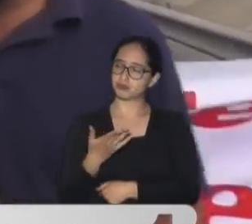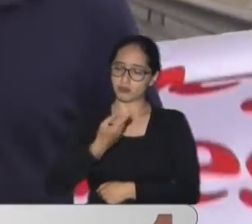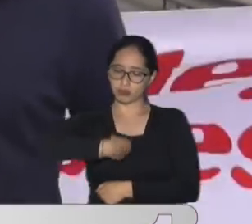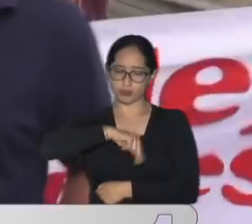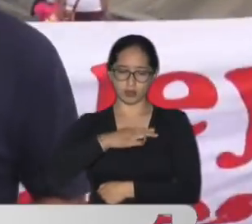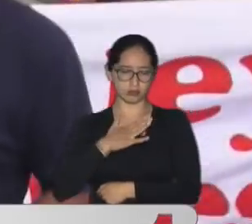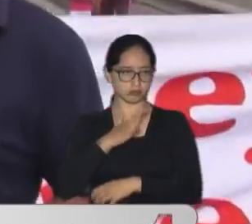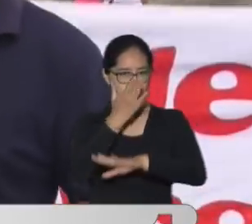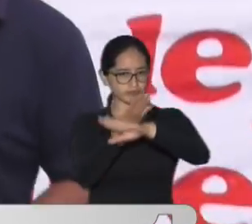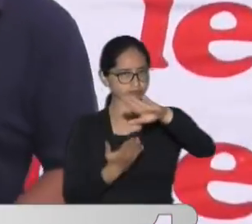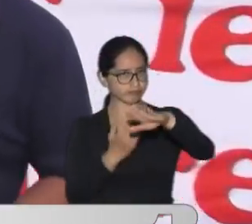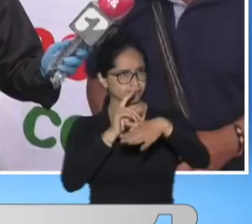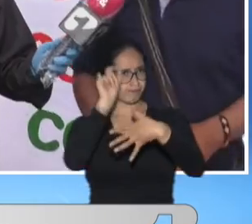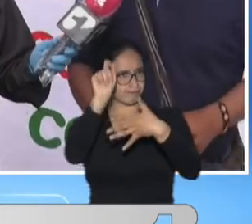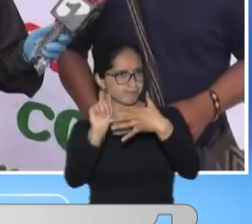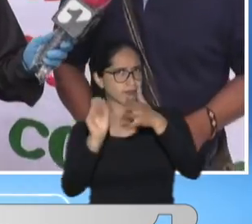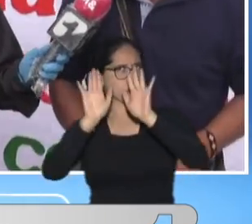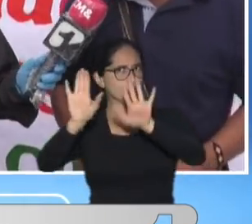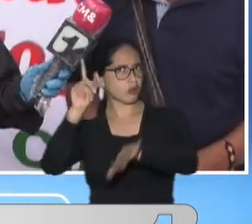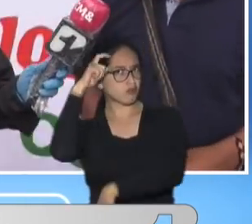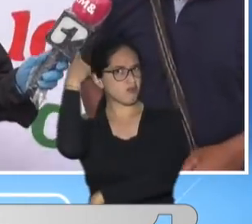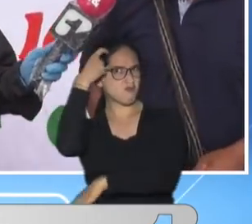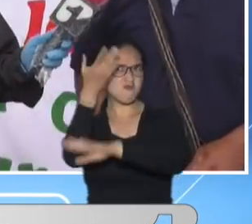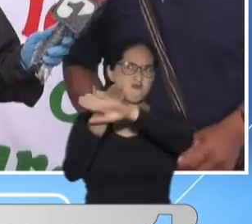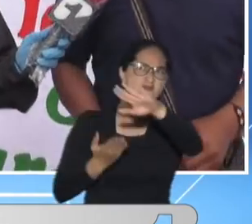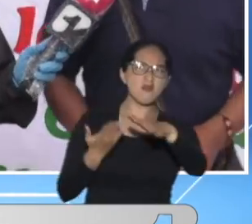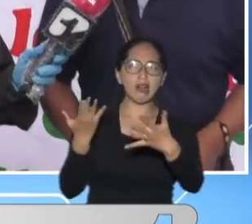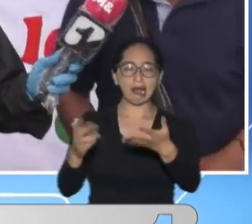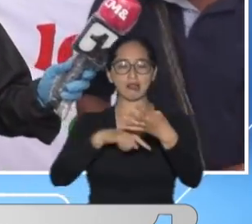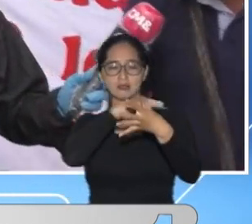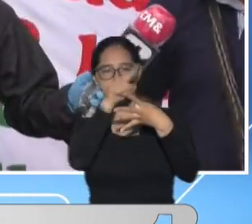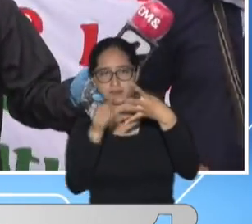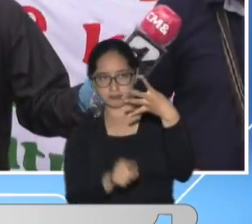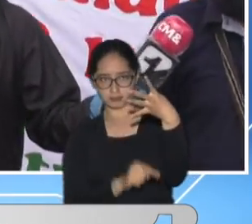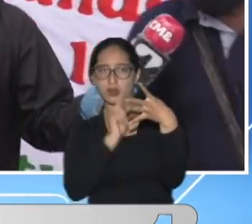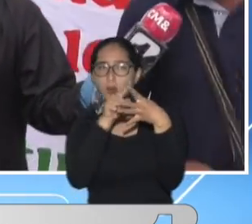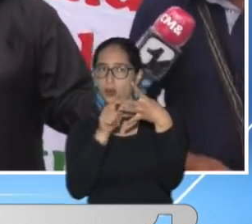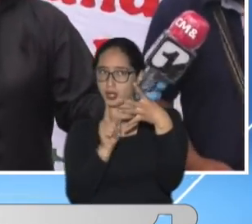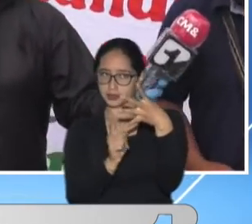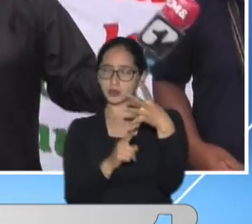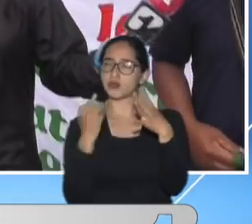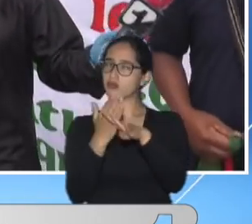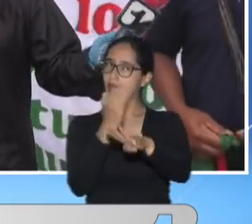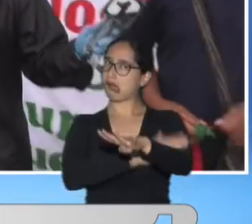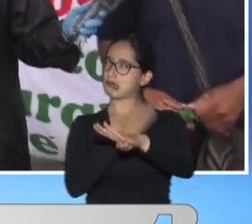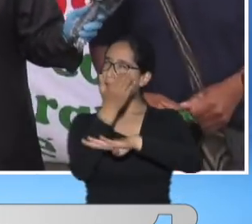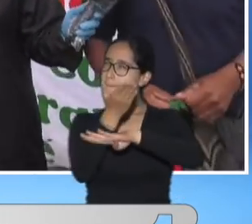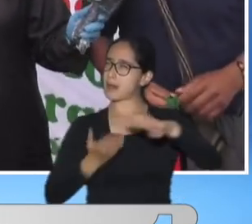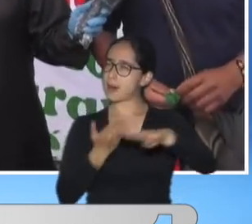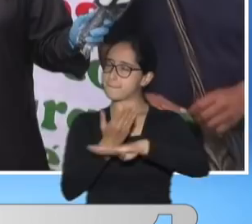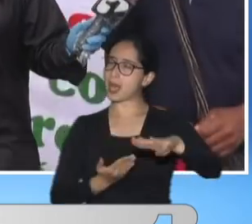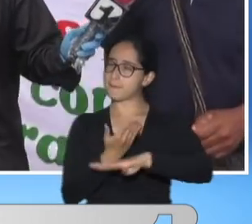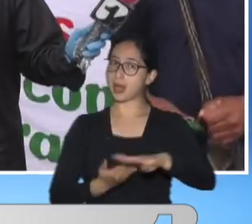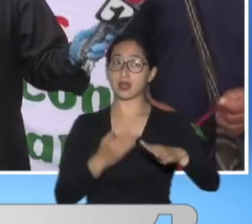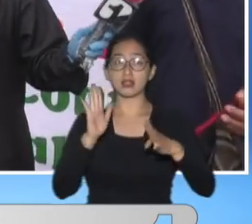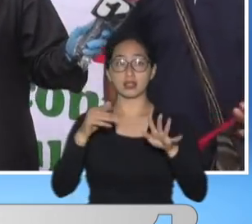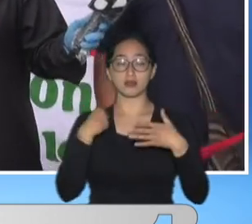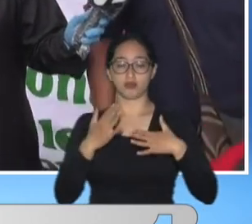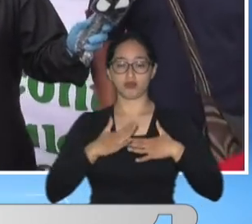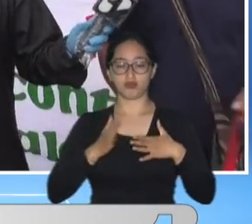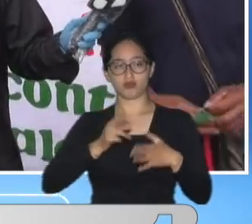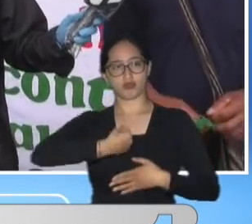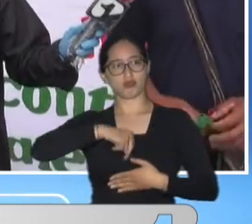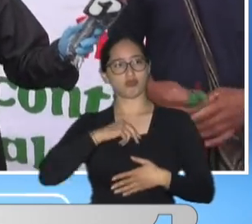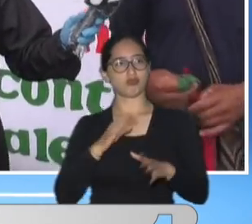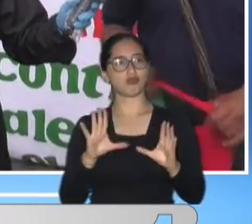Las exigencias al gobierno nacional son 4 puntos que hemos exigido desde la comunidad CRIC, que